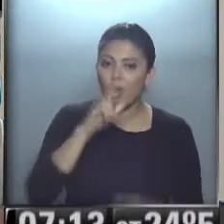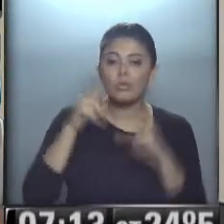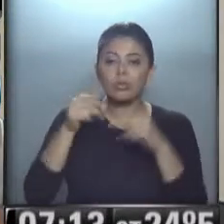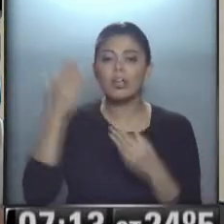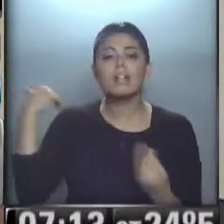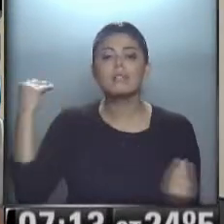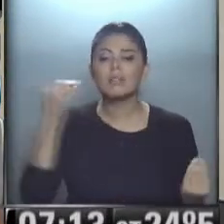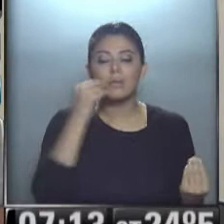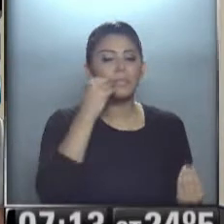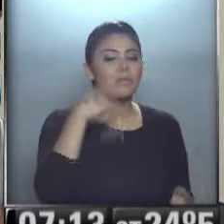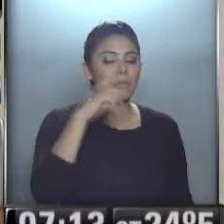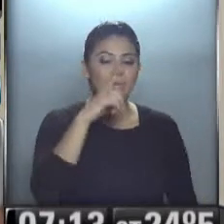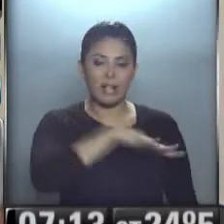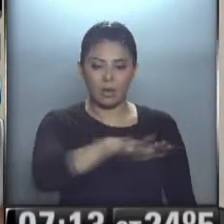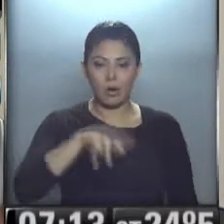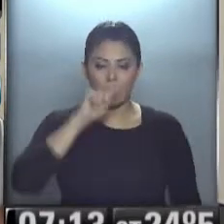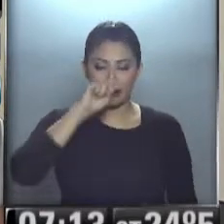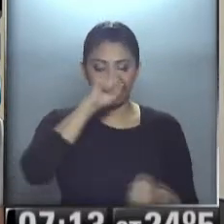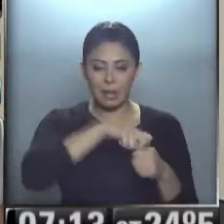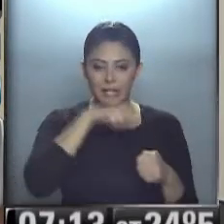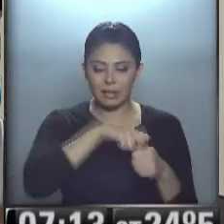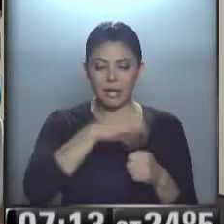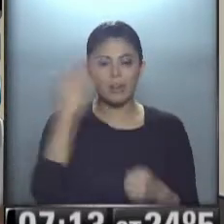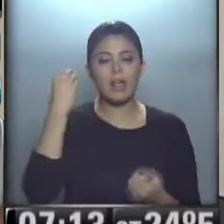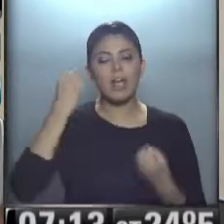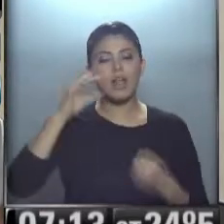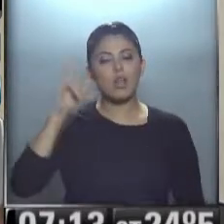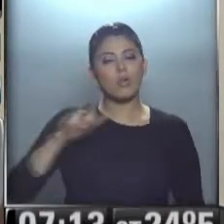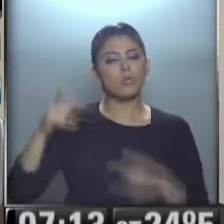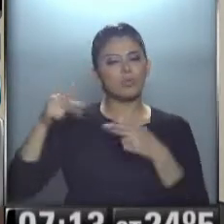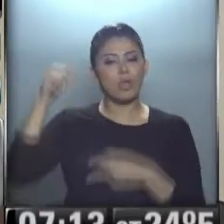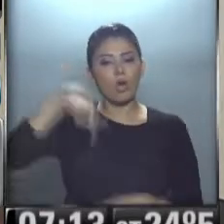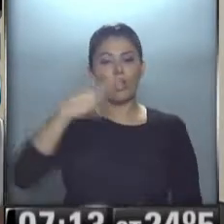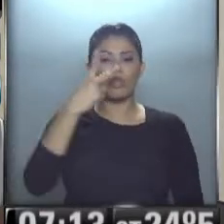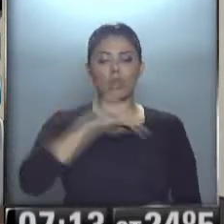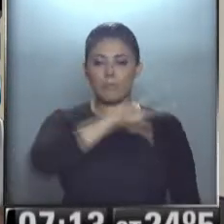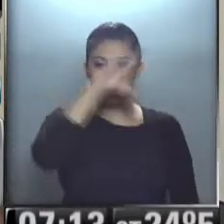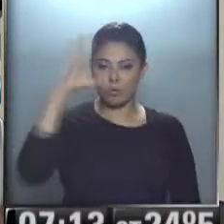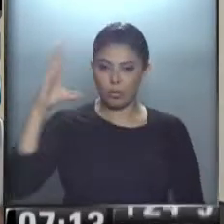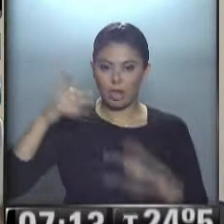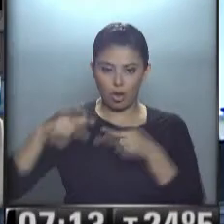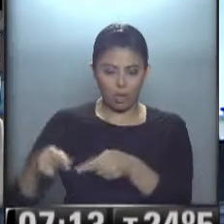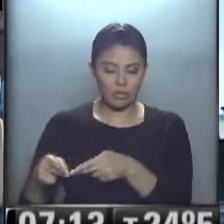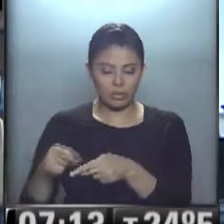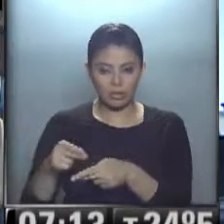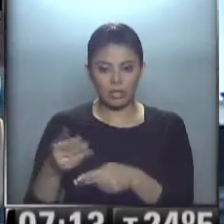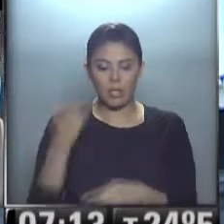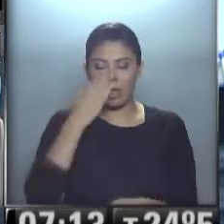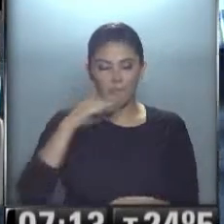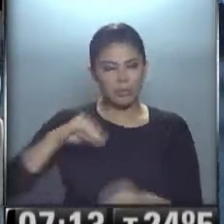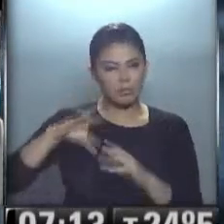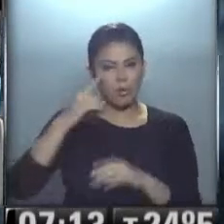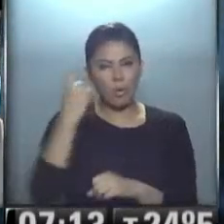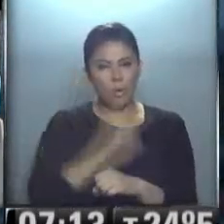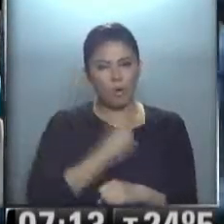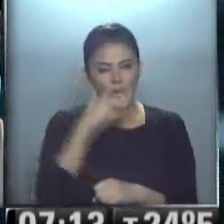yo soy de acá, de Paternal, y sí, estamos desde... Nos cortaron hoy a las 2 de la mañana, volvió a una hora